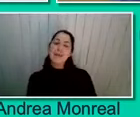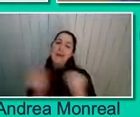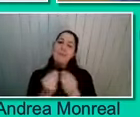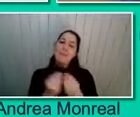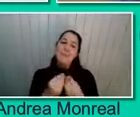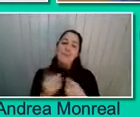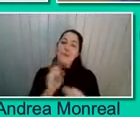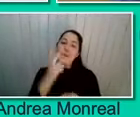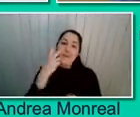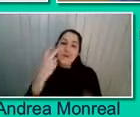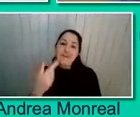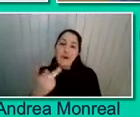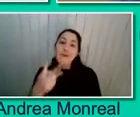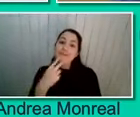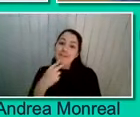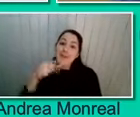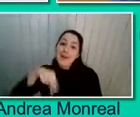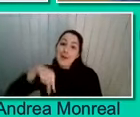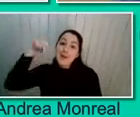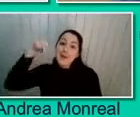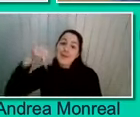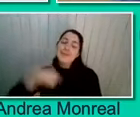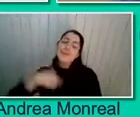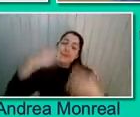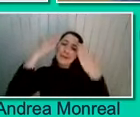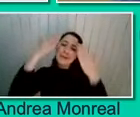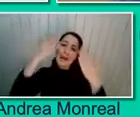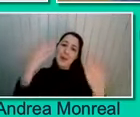en el norte, así que saludos, mami.